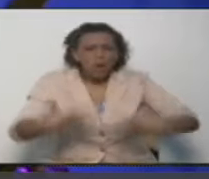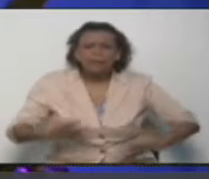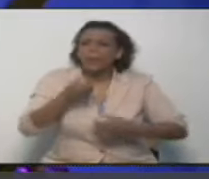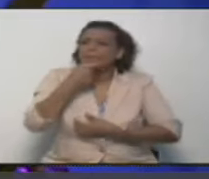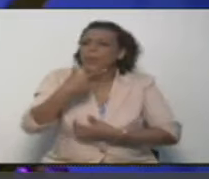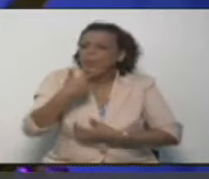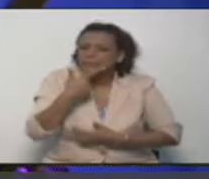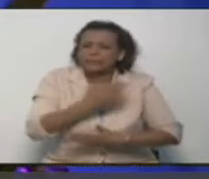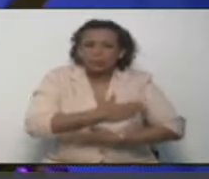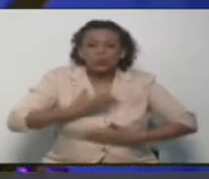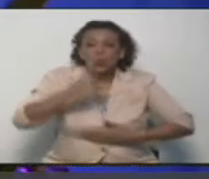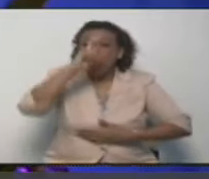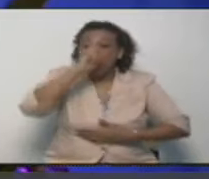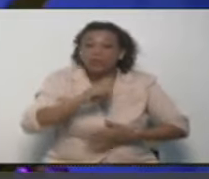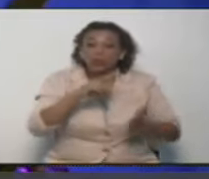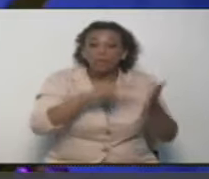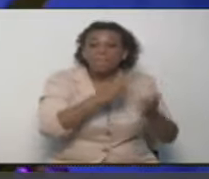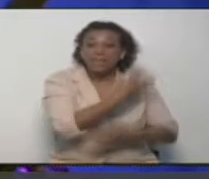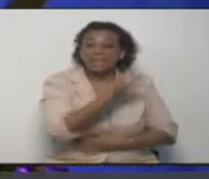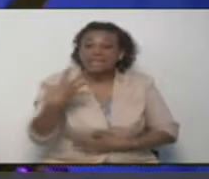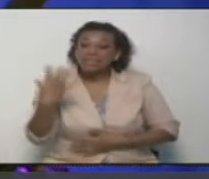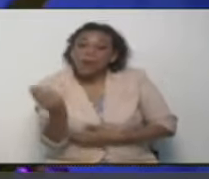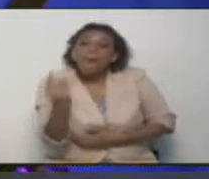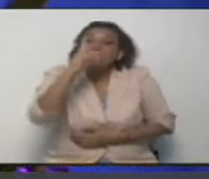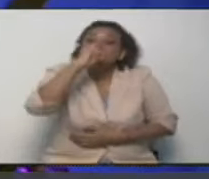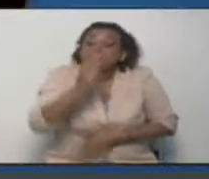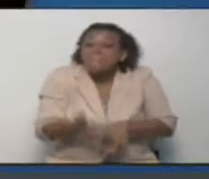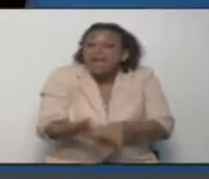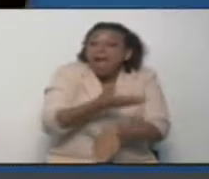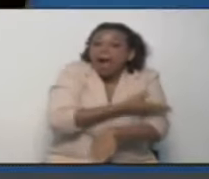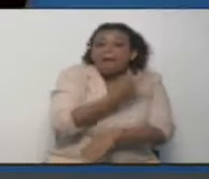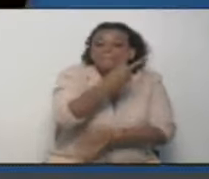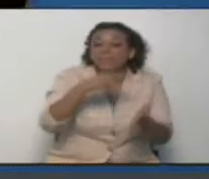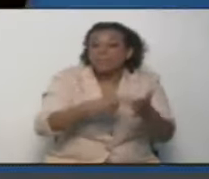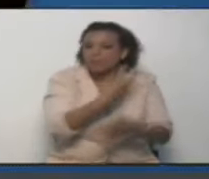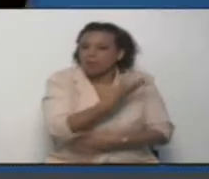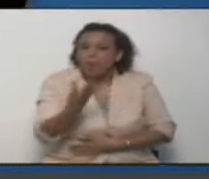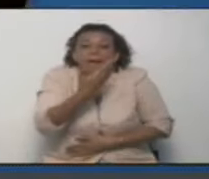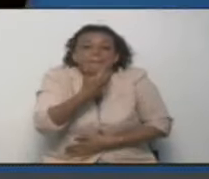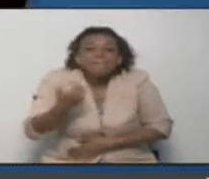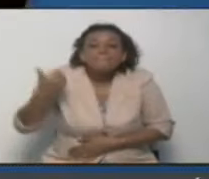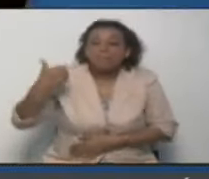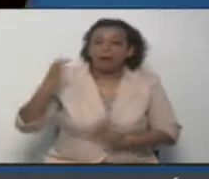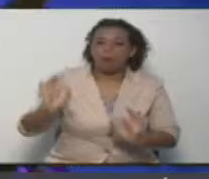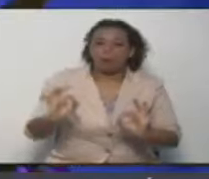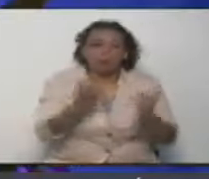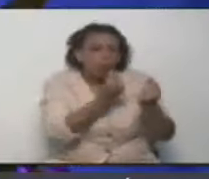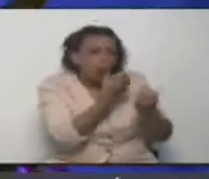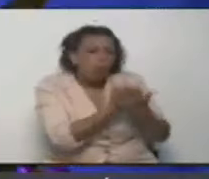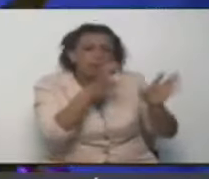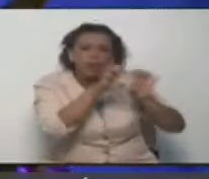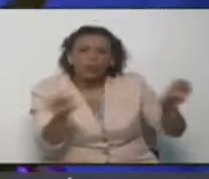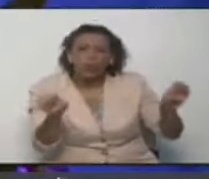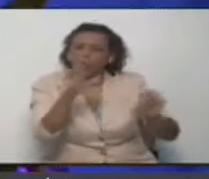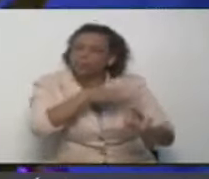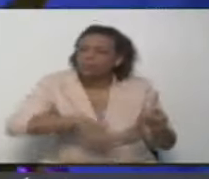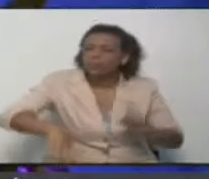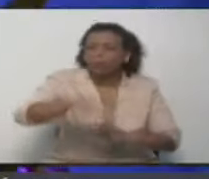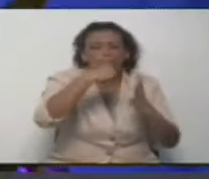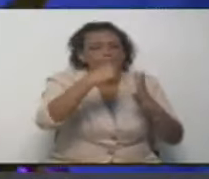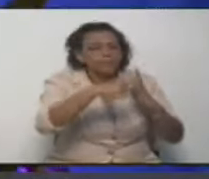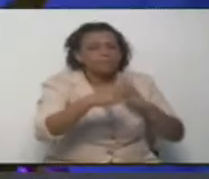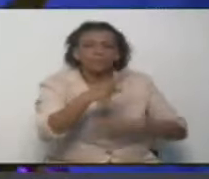bonito. Un año 2025 mejor que este, en todos los aspectos de la vida cultural, económica, educativa del país, en la